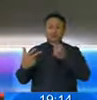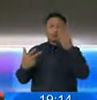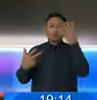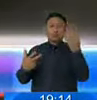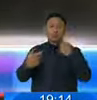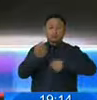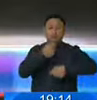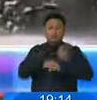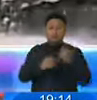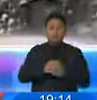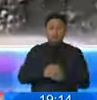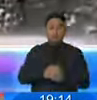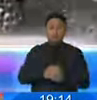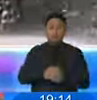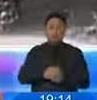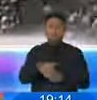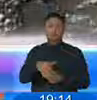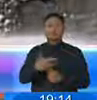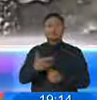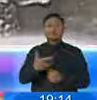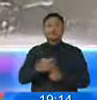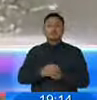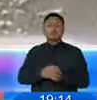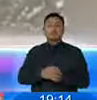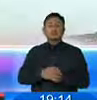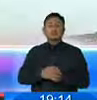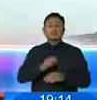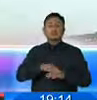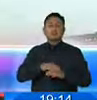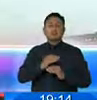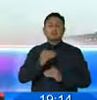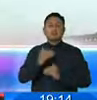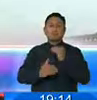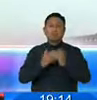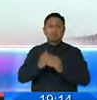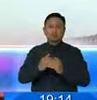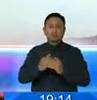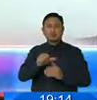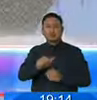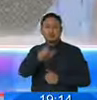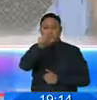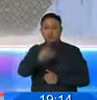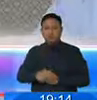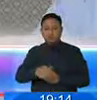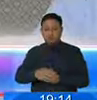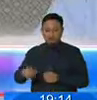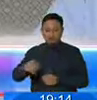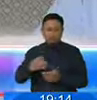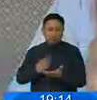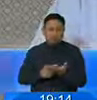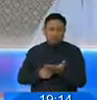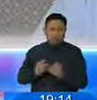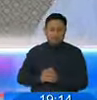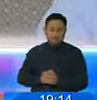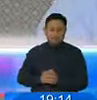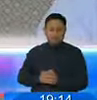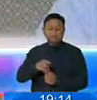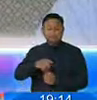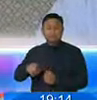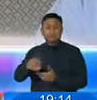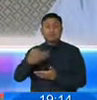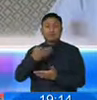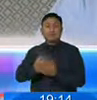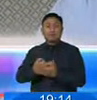por barril ecuatoriano se habría desviado mediante procesos de intermediación. Los precios con los que